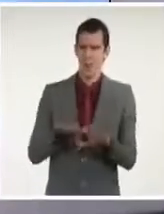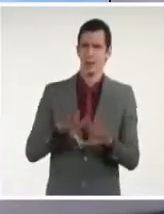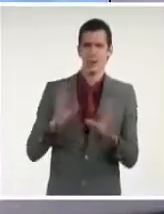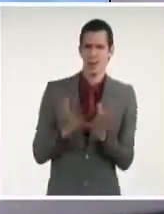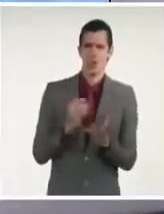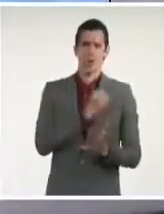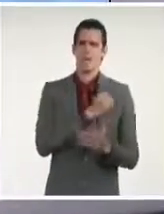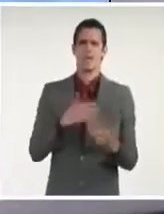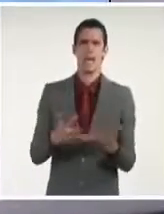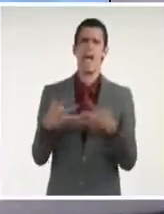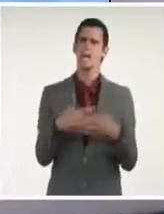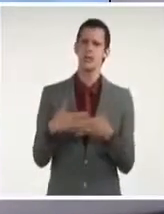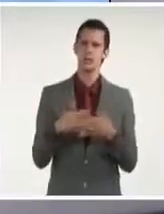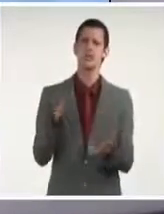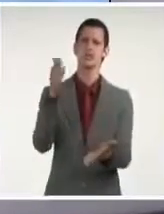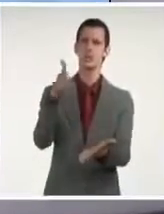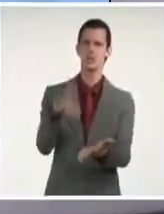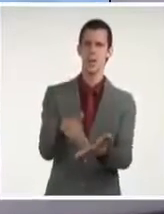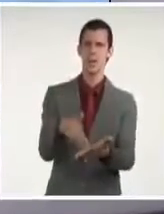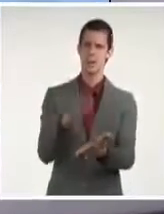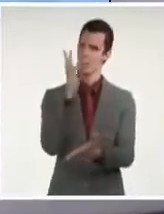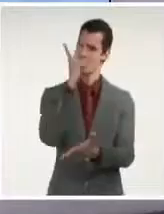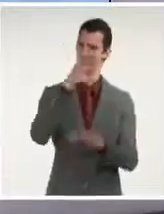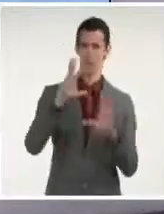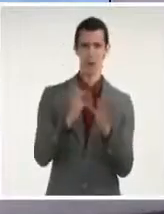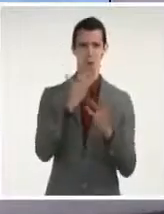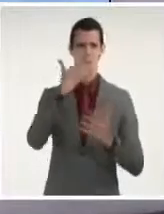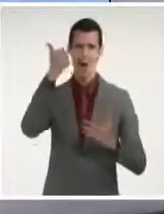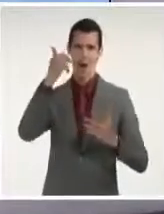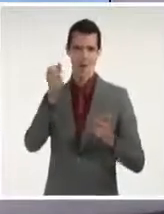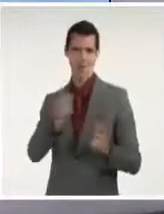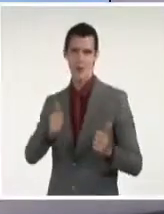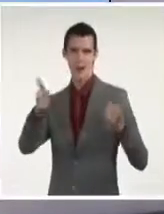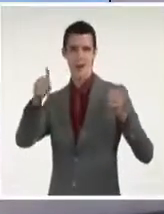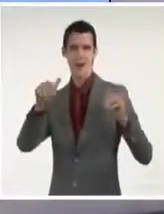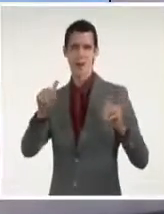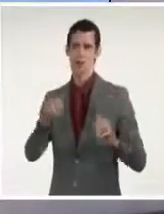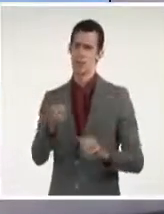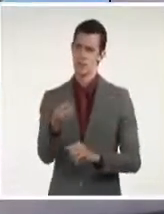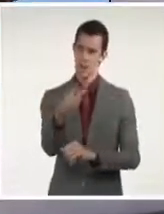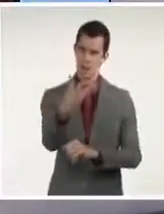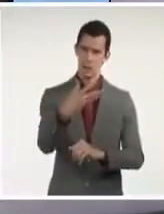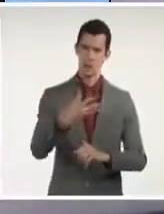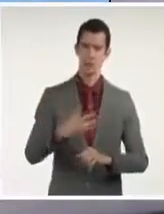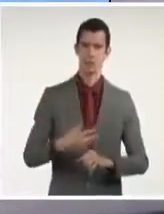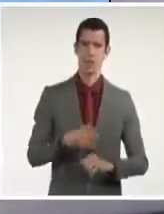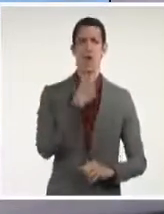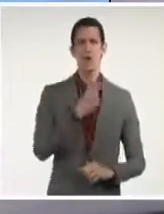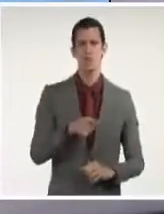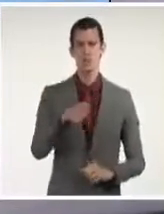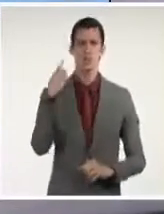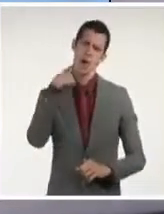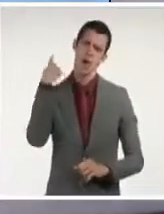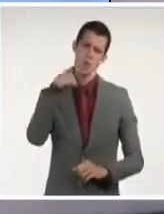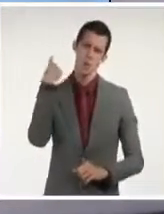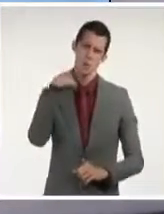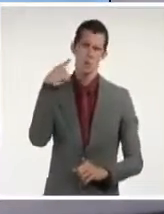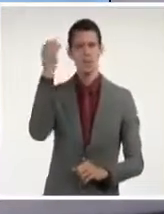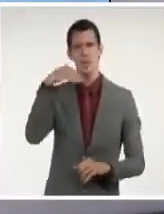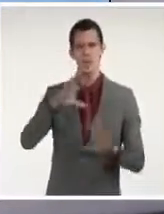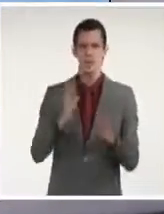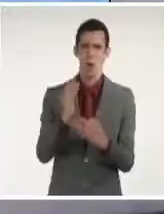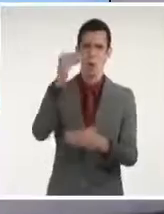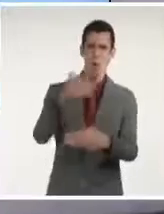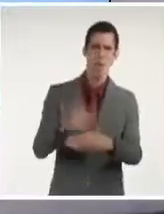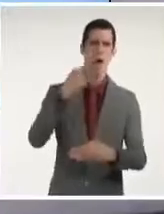justifican el bloqueo ven las privaciones que han marcado la vida de los que vivimos bajo bloqueo como penurias inevitables, dicen ellos, que no las